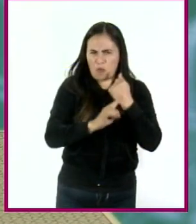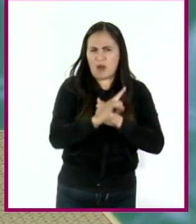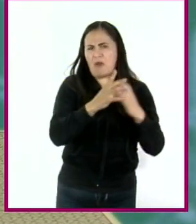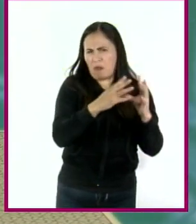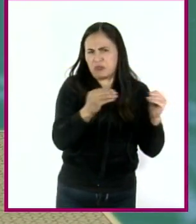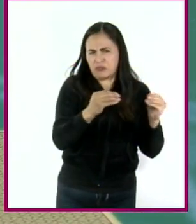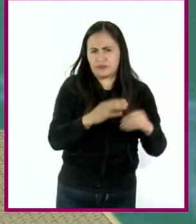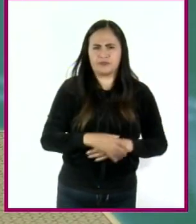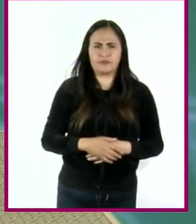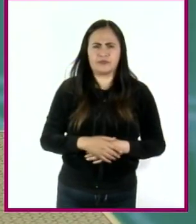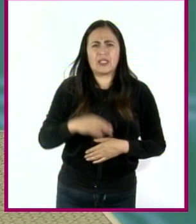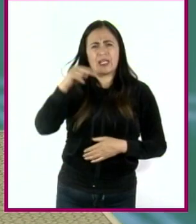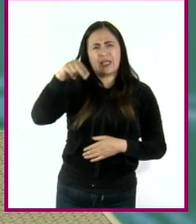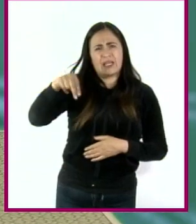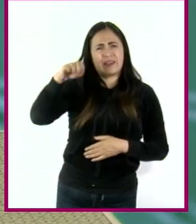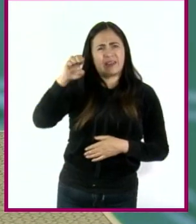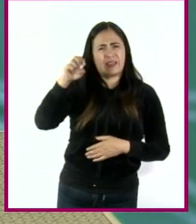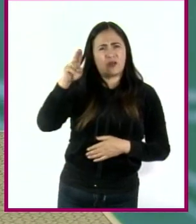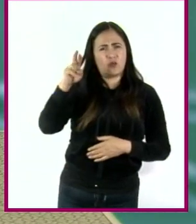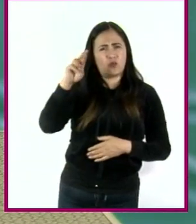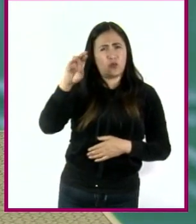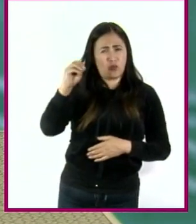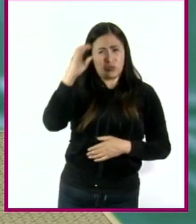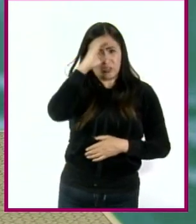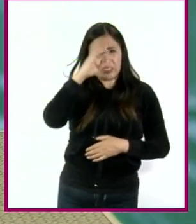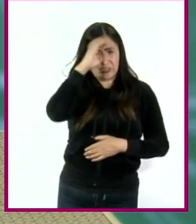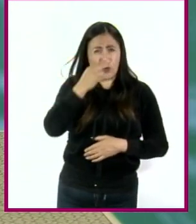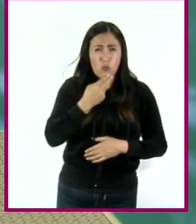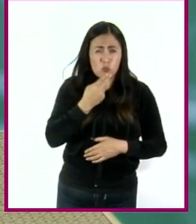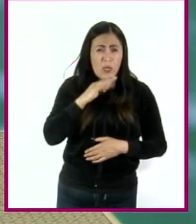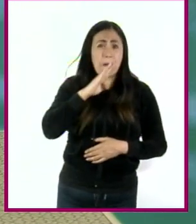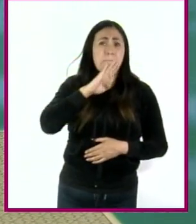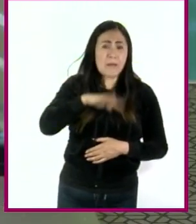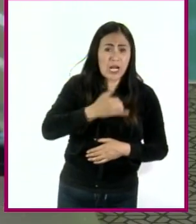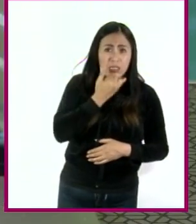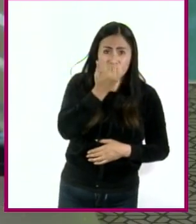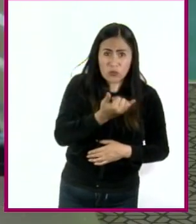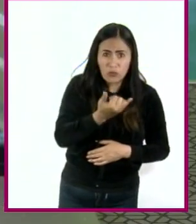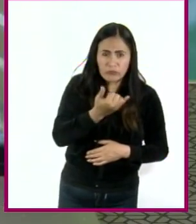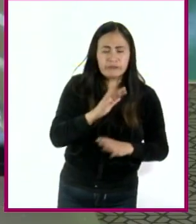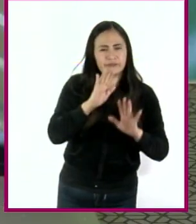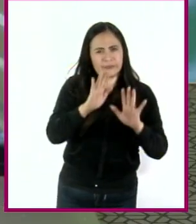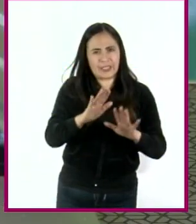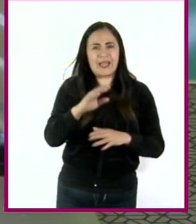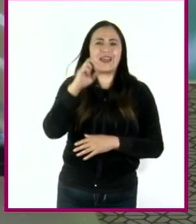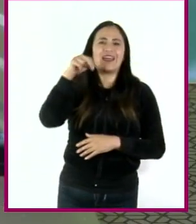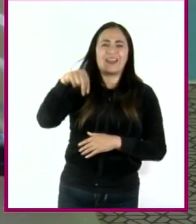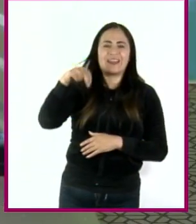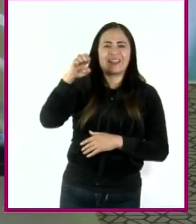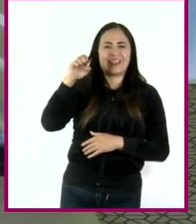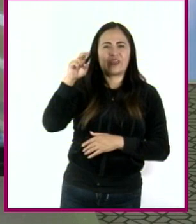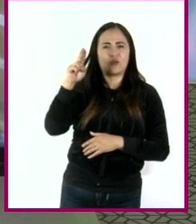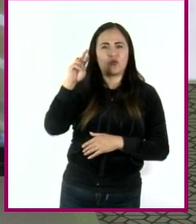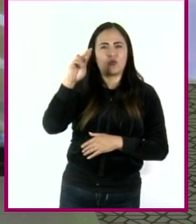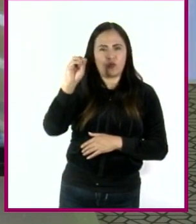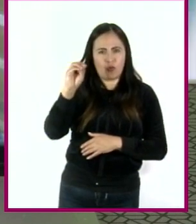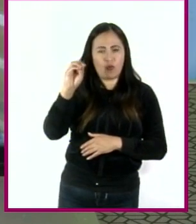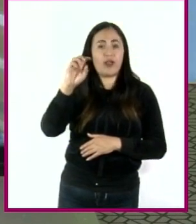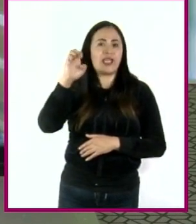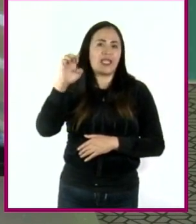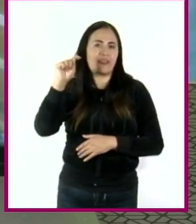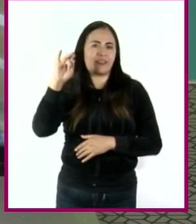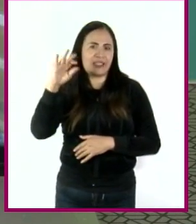dar un mal uso de la neurociencia? Esa es una pregunta que aborda la neuroética, que es una rama de